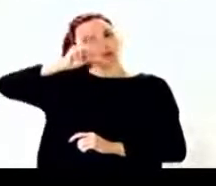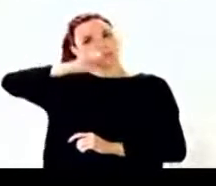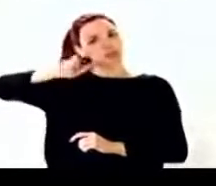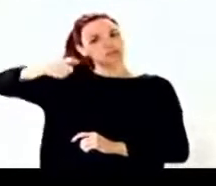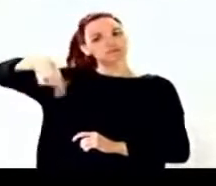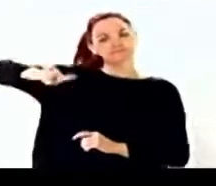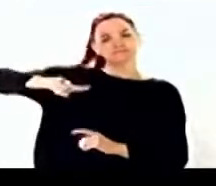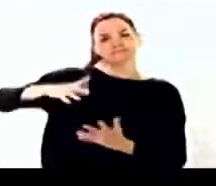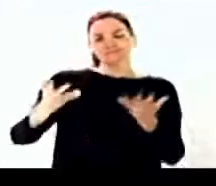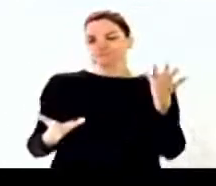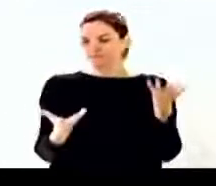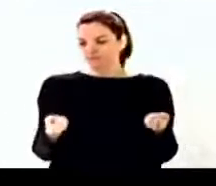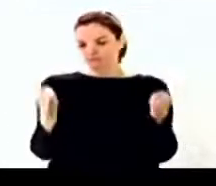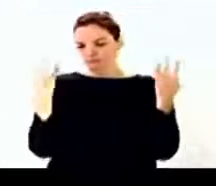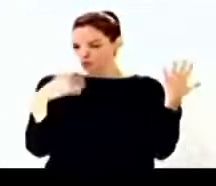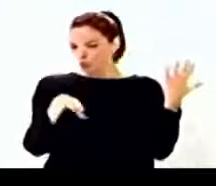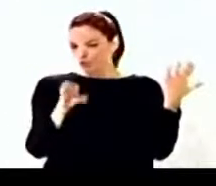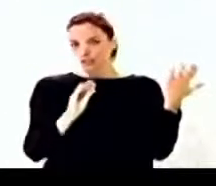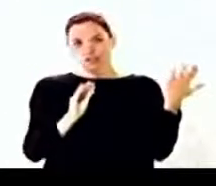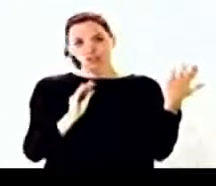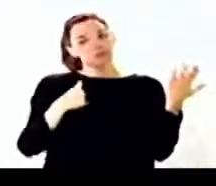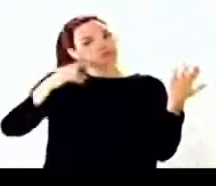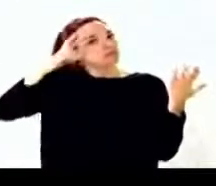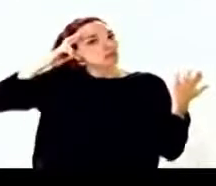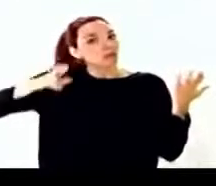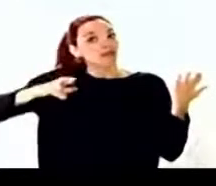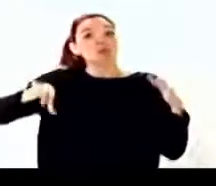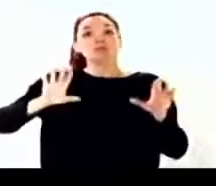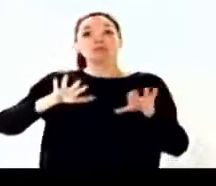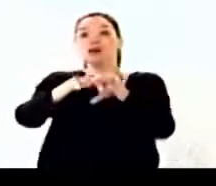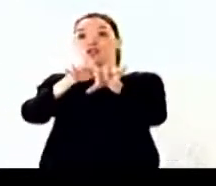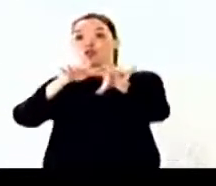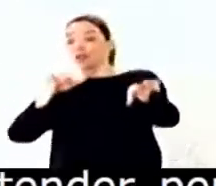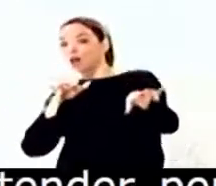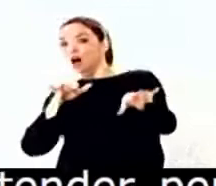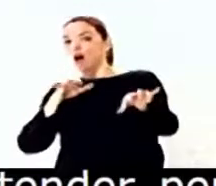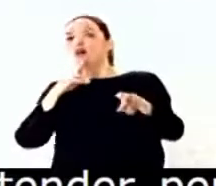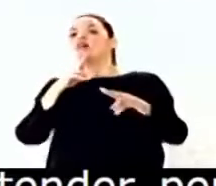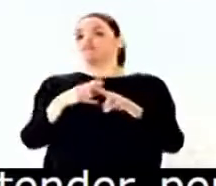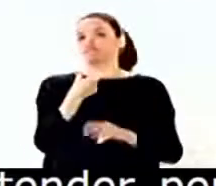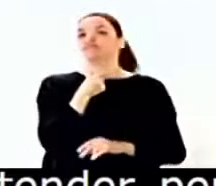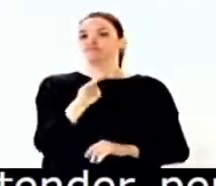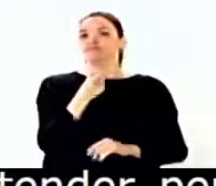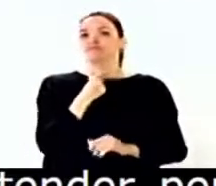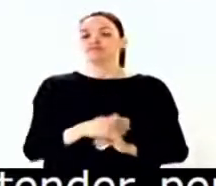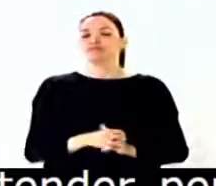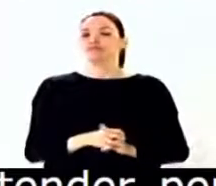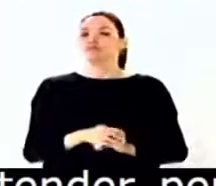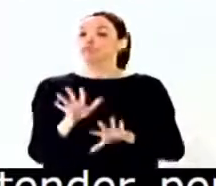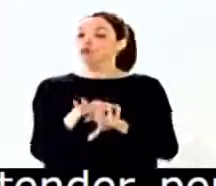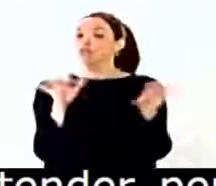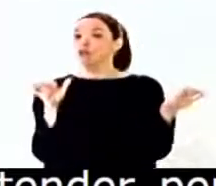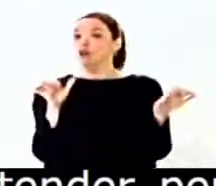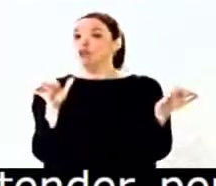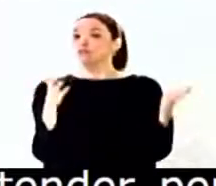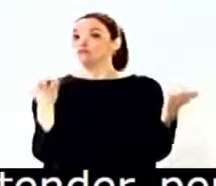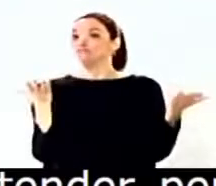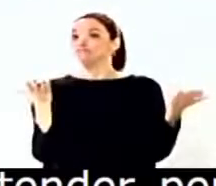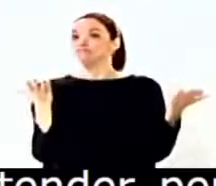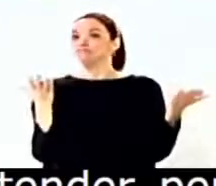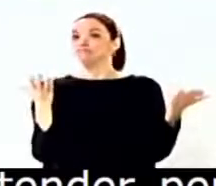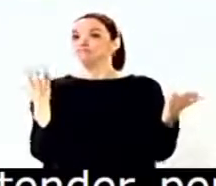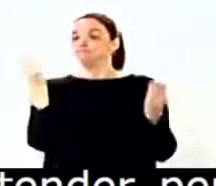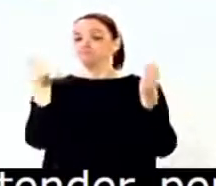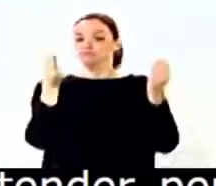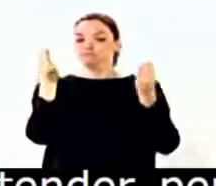no lo pueda entender, pero yo creo que mayoritariamente ha caído bien y creo que mayoritariamente ha sido